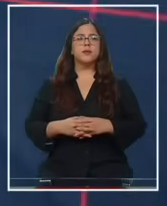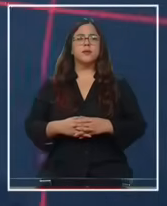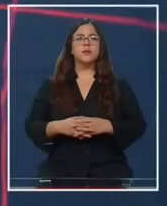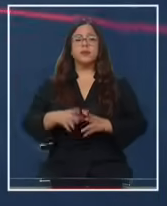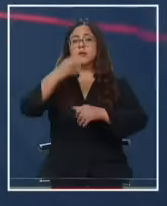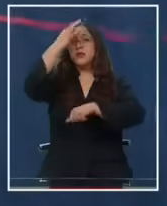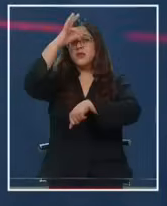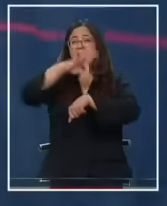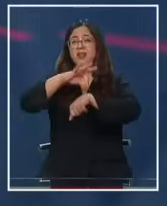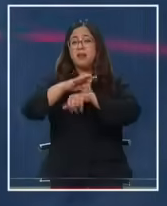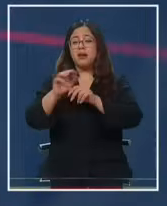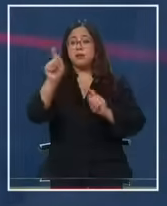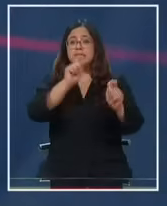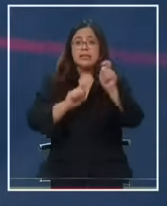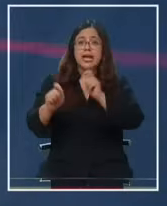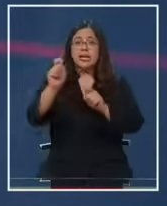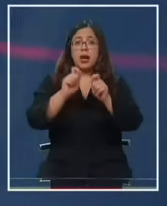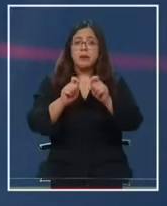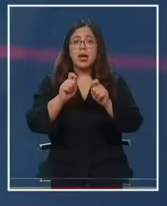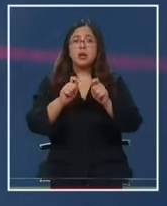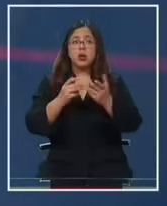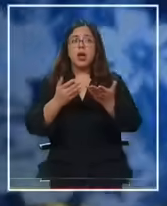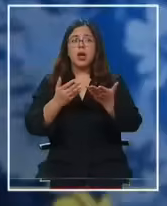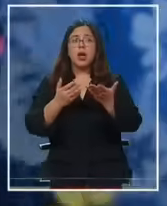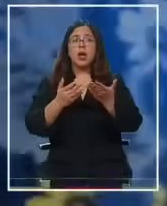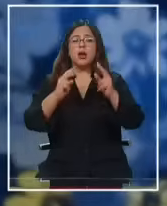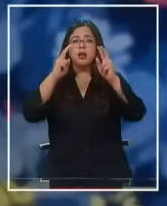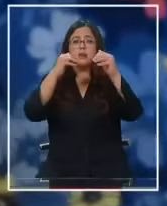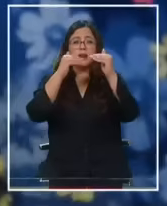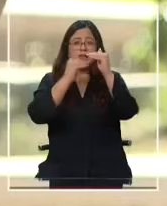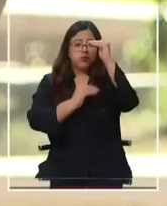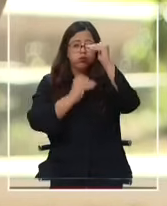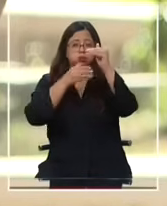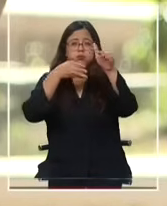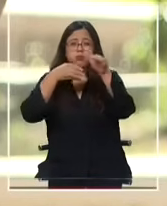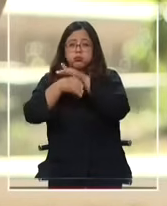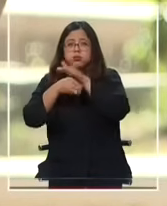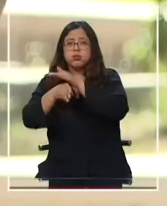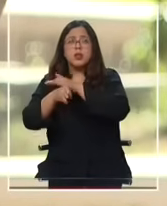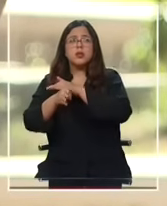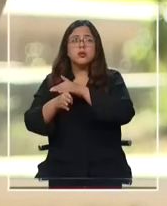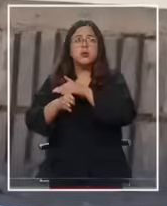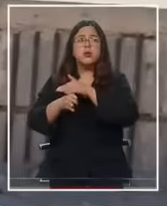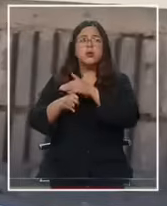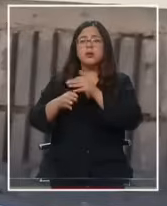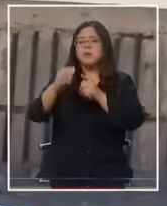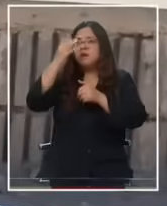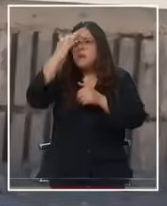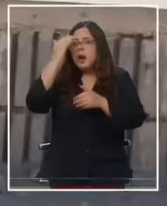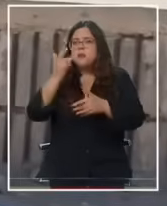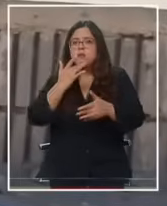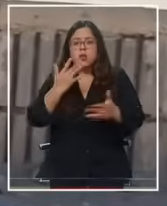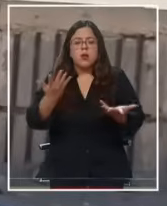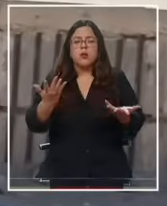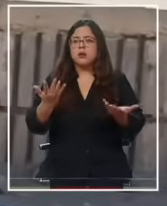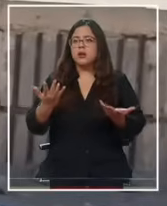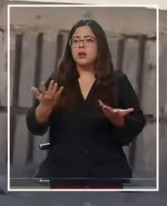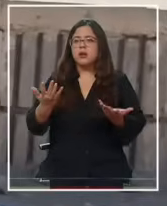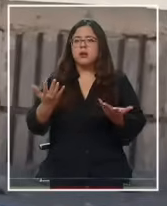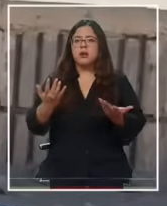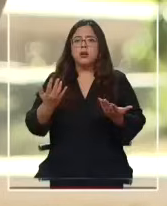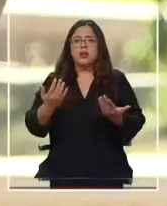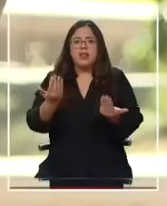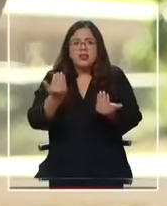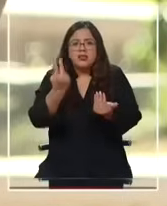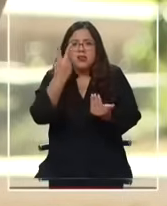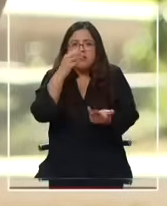Una enfermedad cuyo tratamiento evidencia amplias brechas de acceso. Se cae el mundo porque no sabía decir, bucha, depende de mi vida de 20